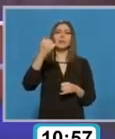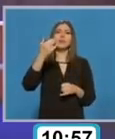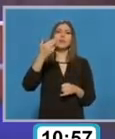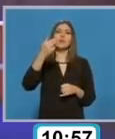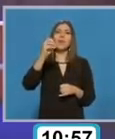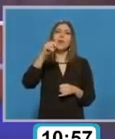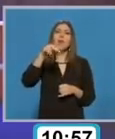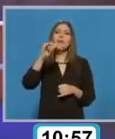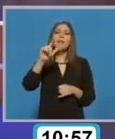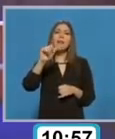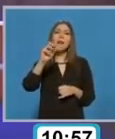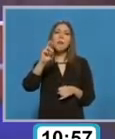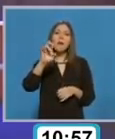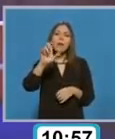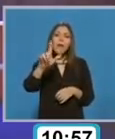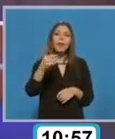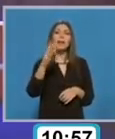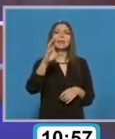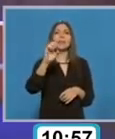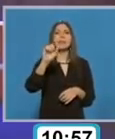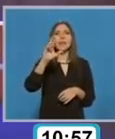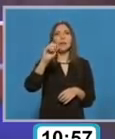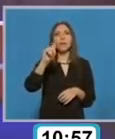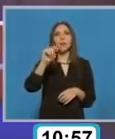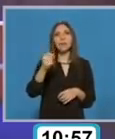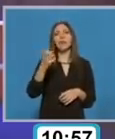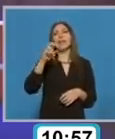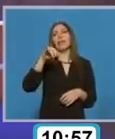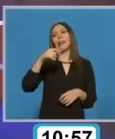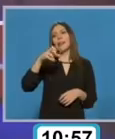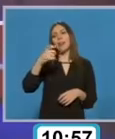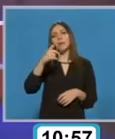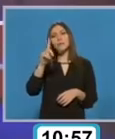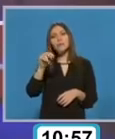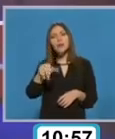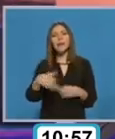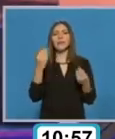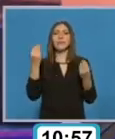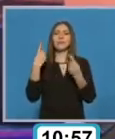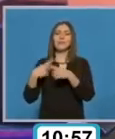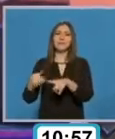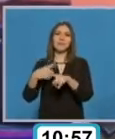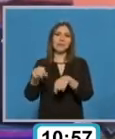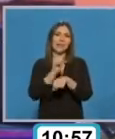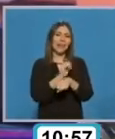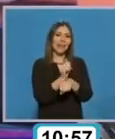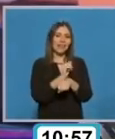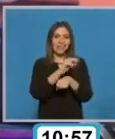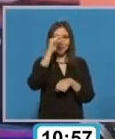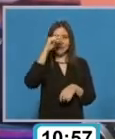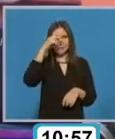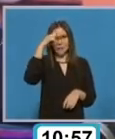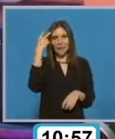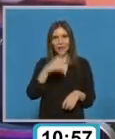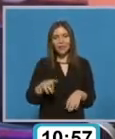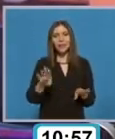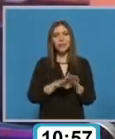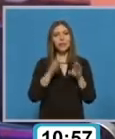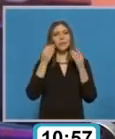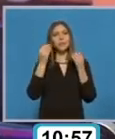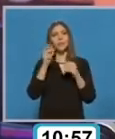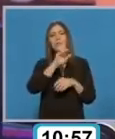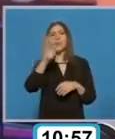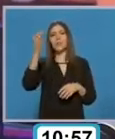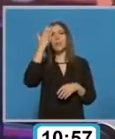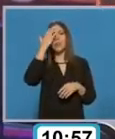María, César Costa, así, ¿no? Enrique Guzmán. Enrique Guzmán, bueno, tantos talentos mexicanos que dieron mucho y fueron